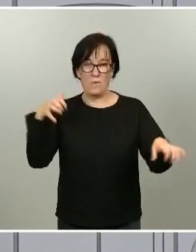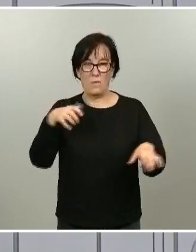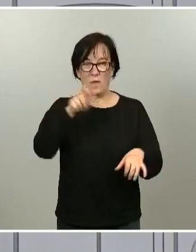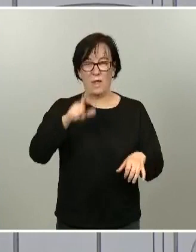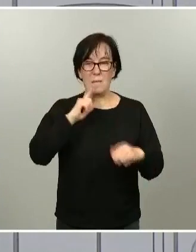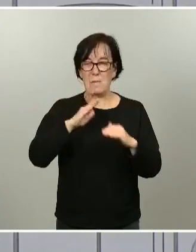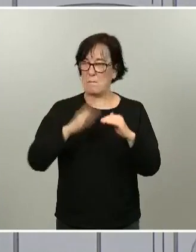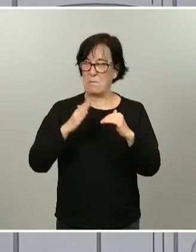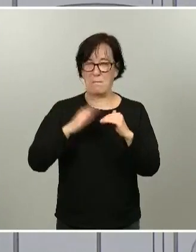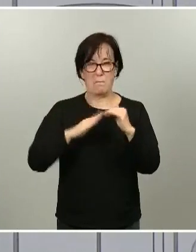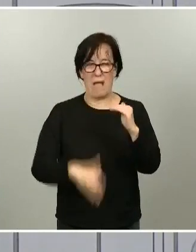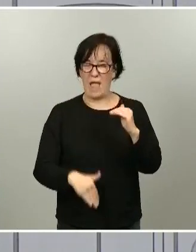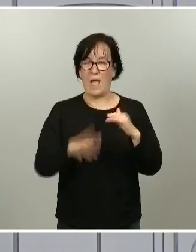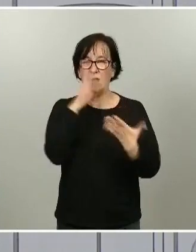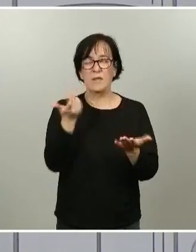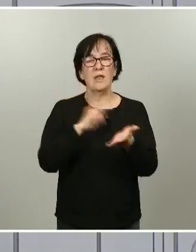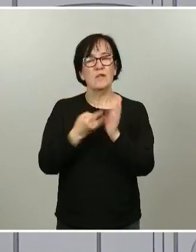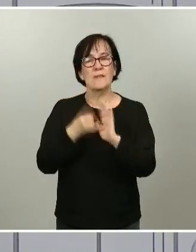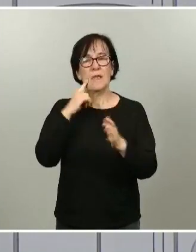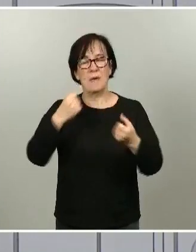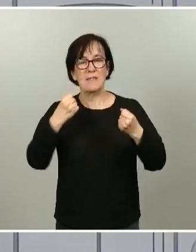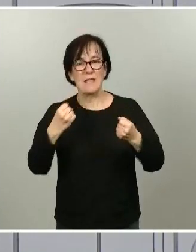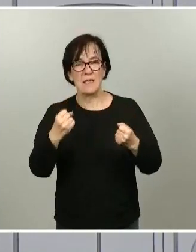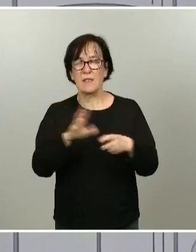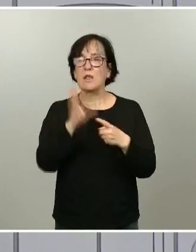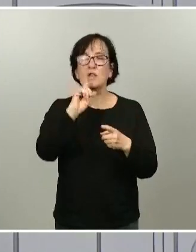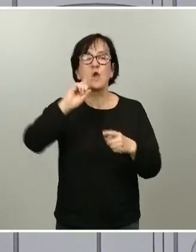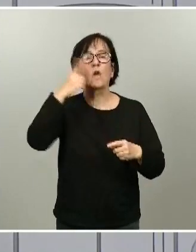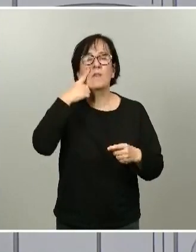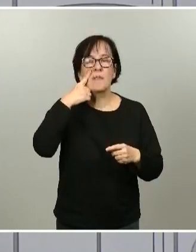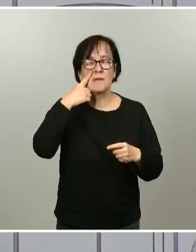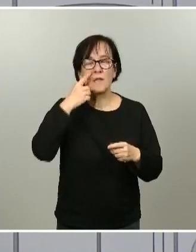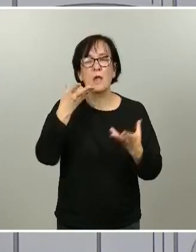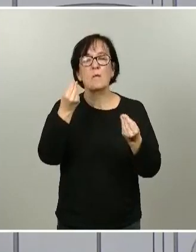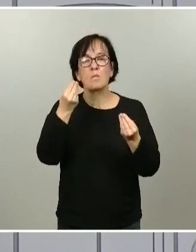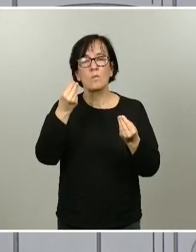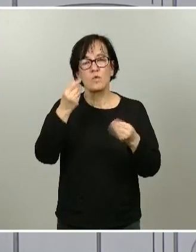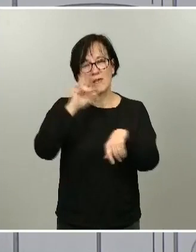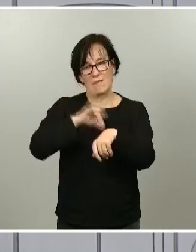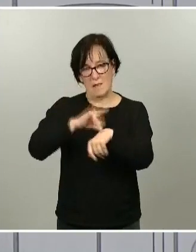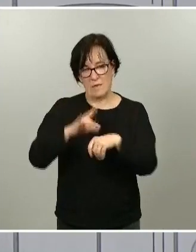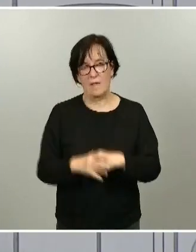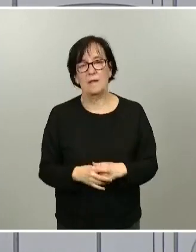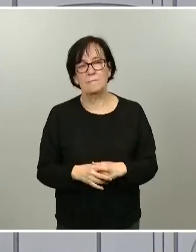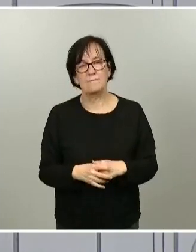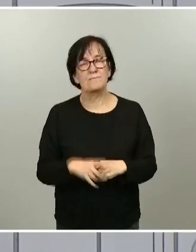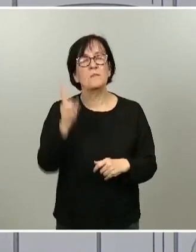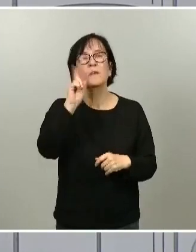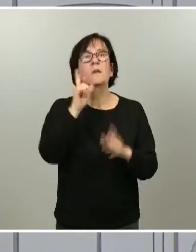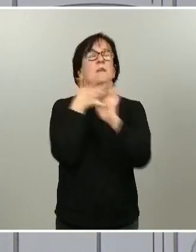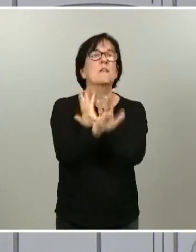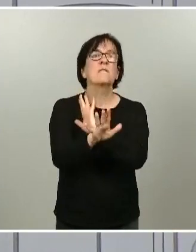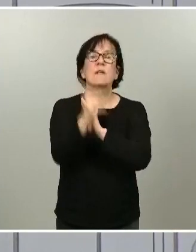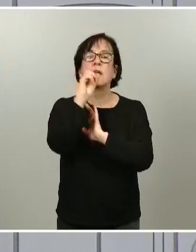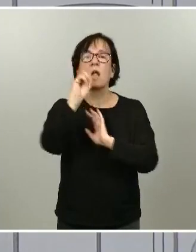que los sistemas sanitarios en muchos casos no detecten muchas de estas enfermedades. No quiere decir que no haya una